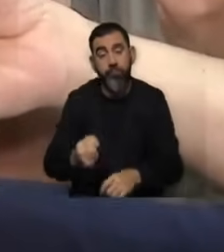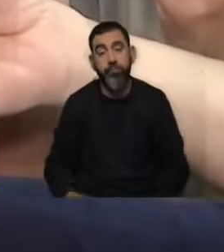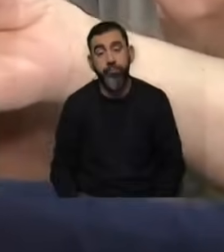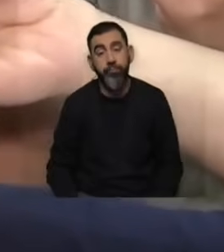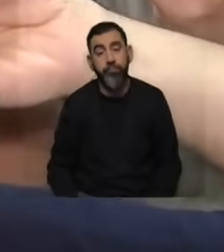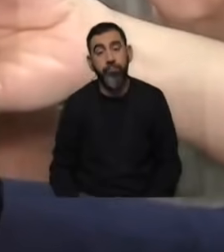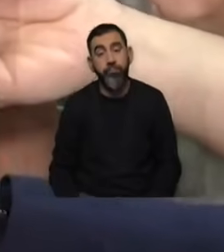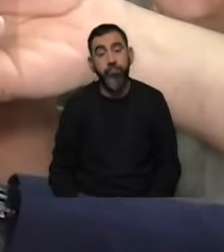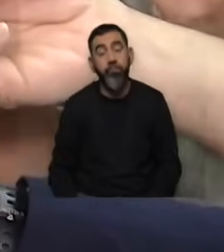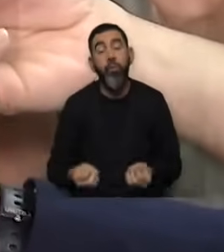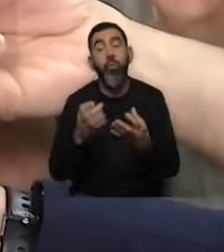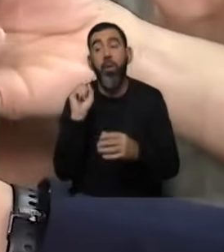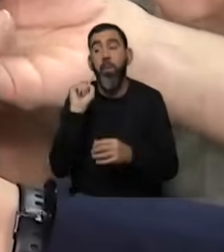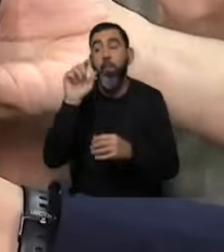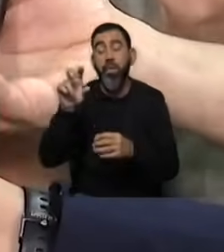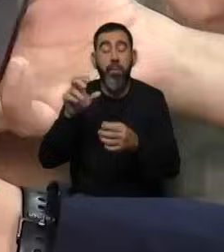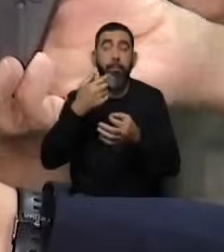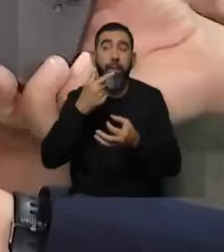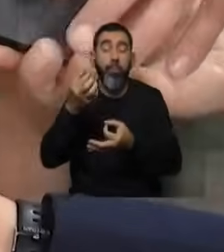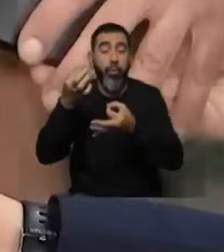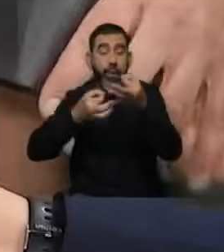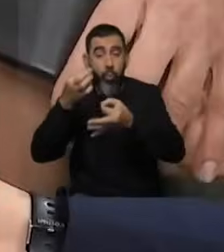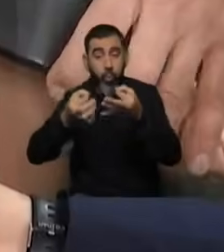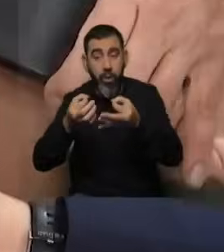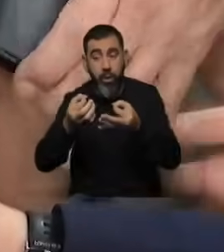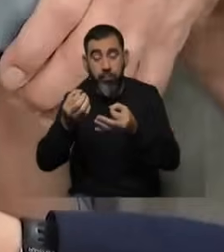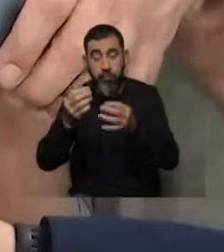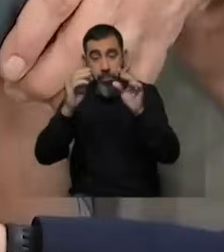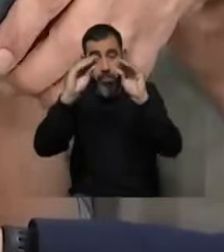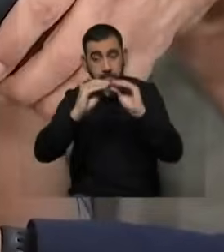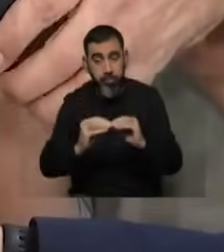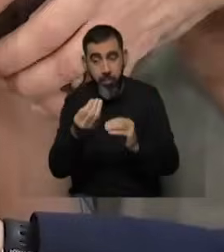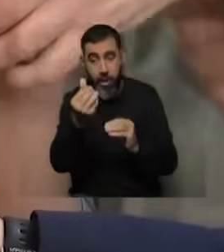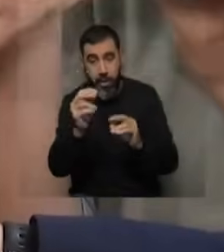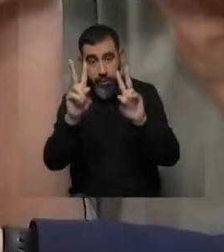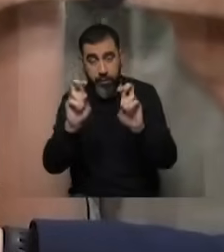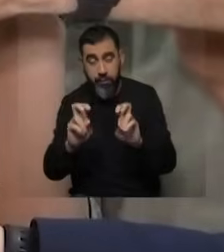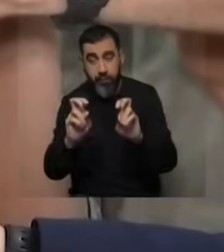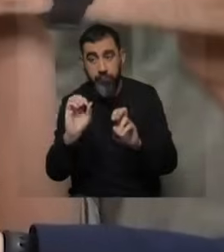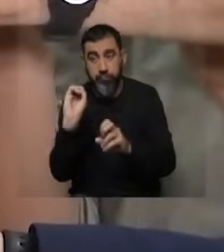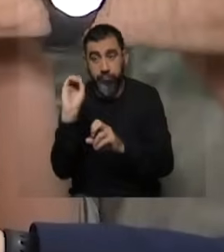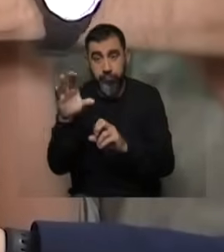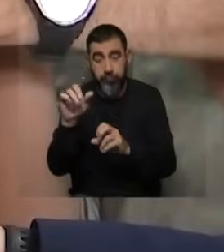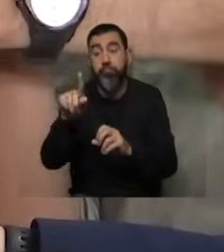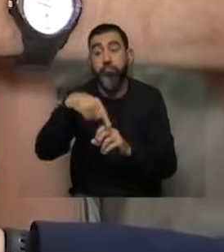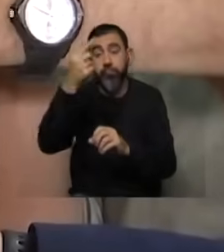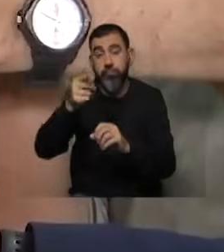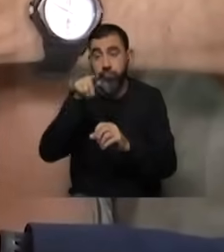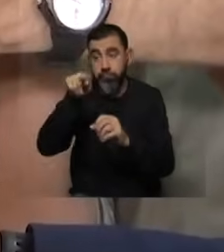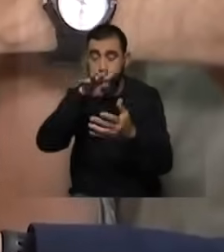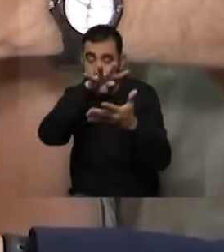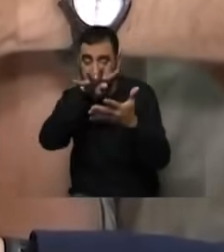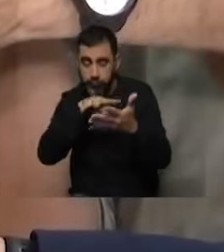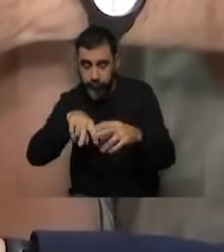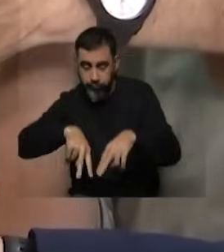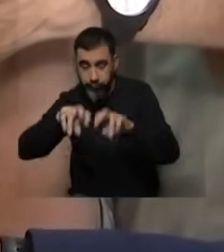nosotros le enviaríamos al tribunal de cuentas las estados contables por las rendiciones de cuentas y después que ellos